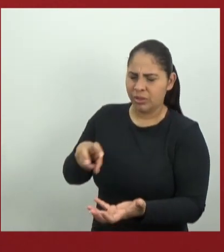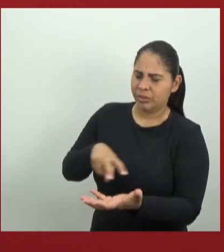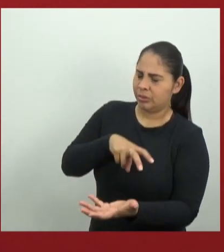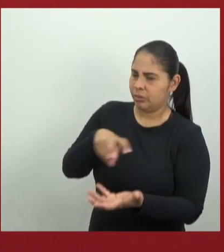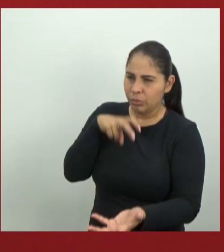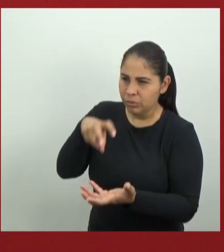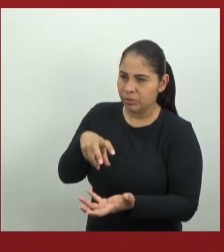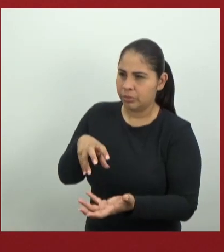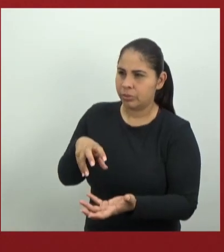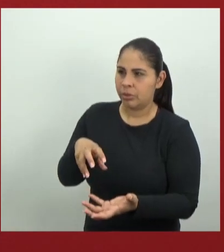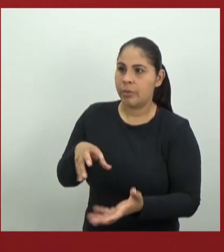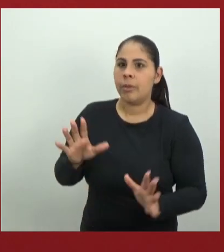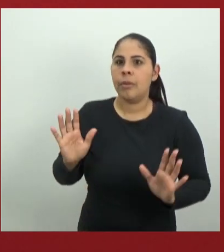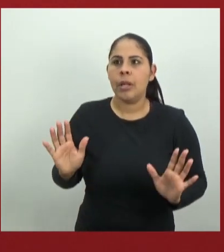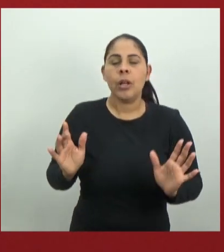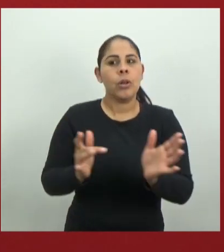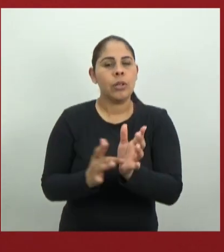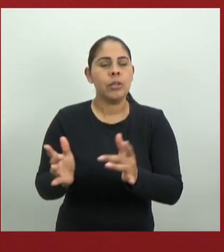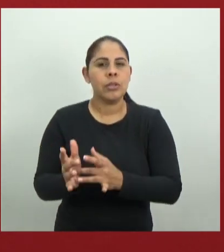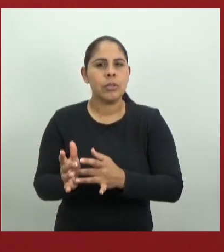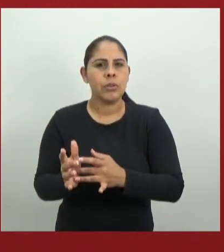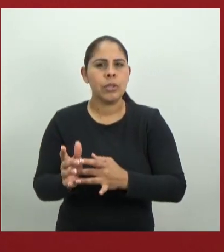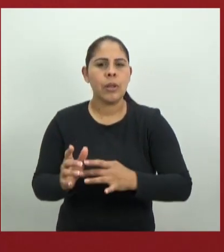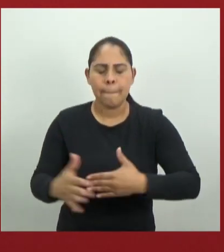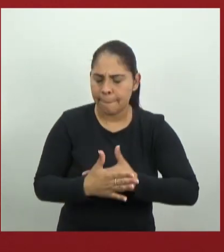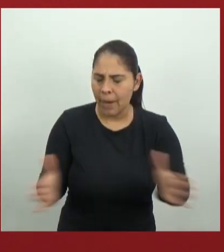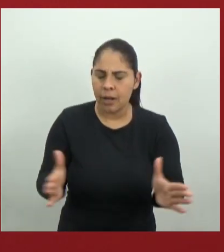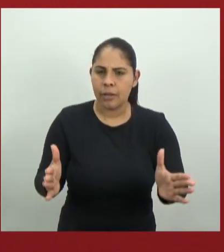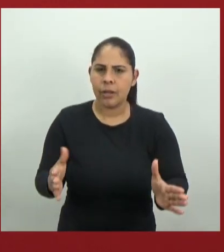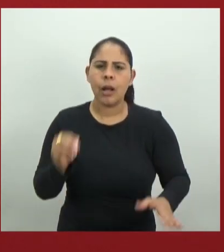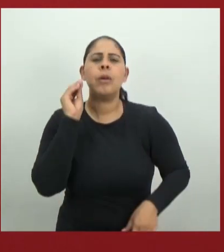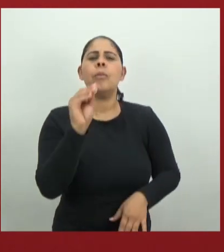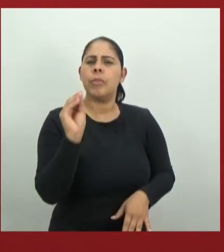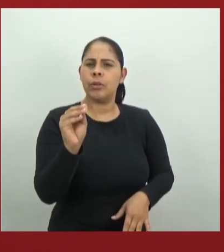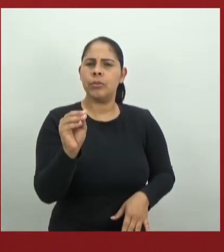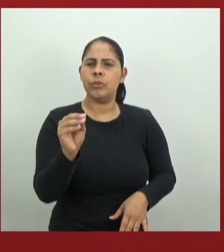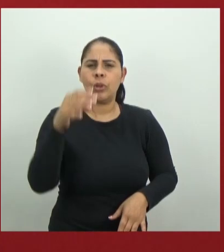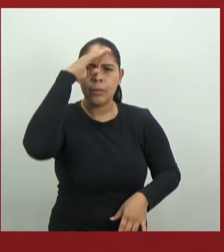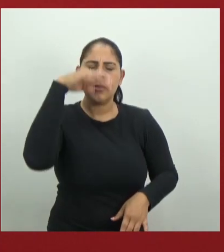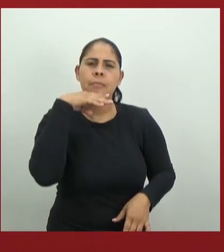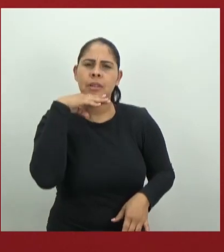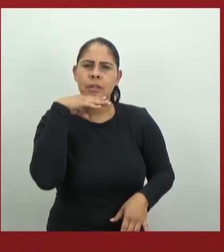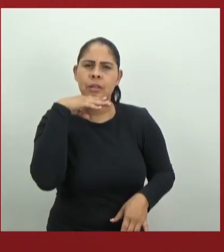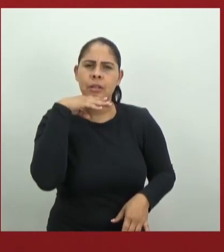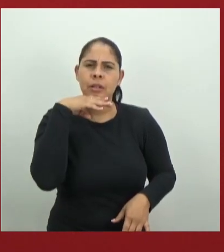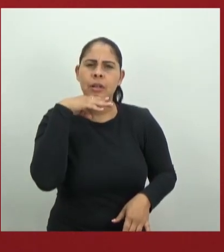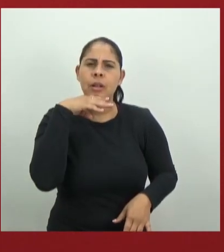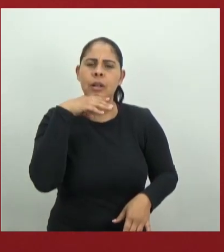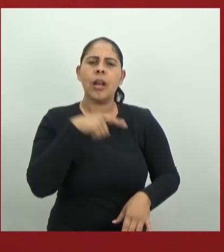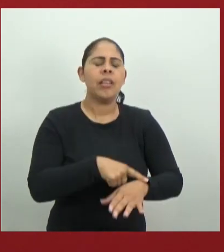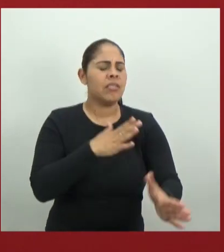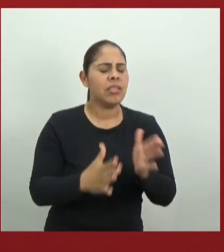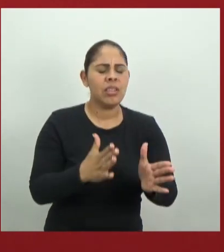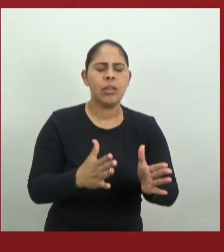Es la primera vez que Jesucristo preguntó esto. Y Jesucristo preguntó al Padre, ¿cuánto tiempo hace